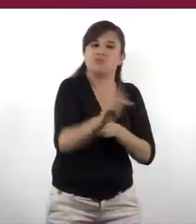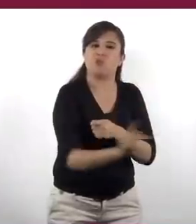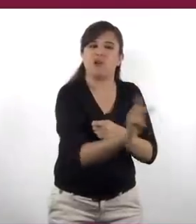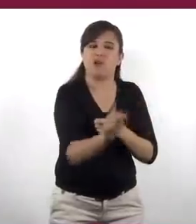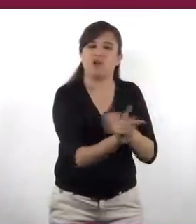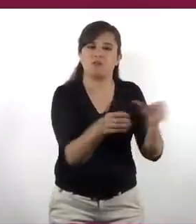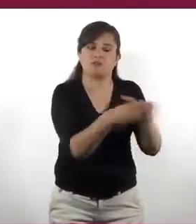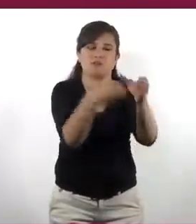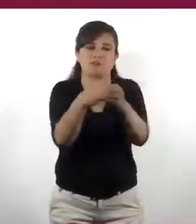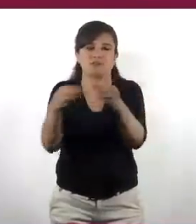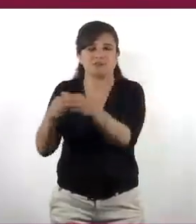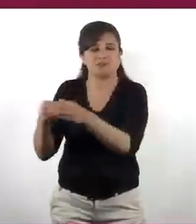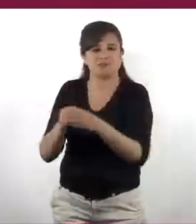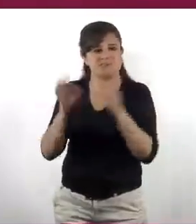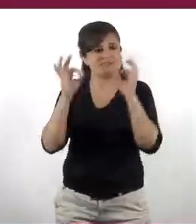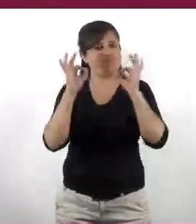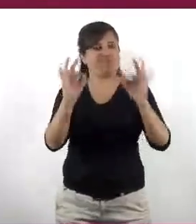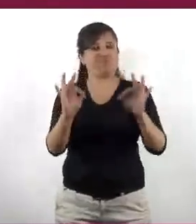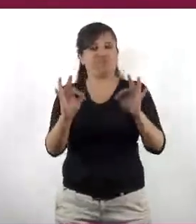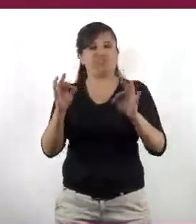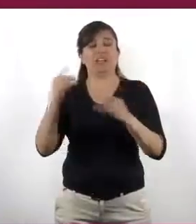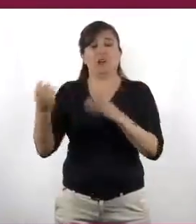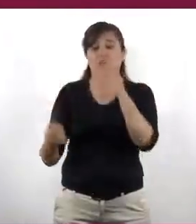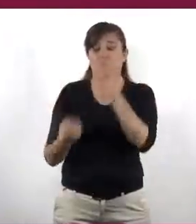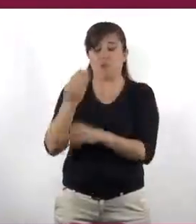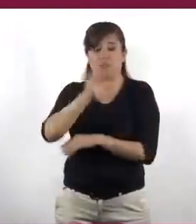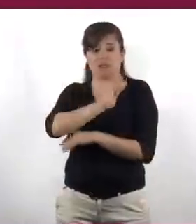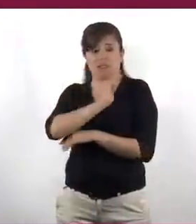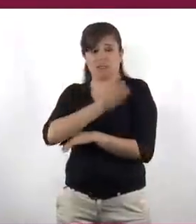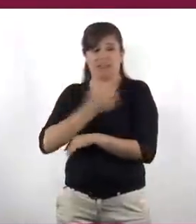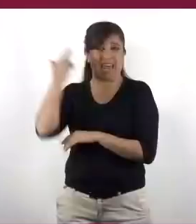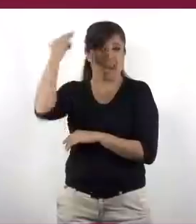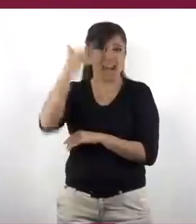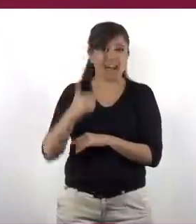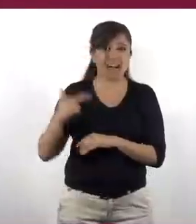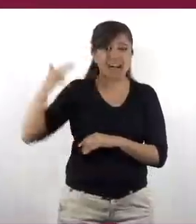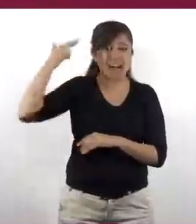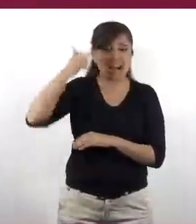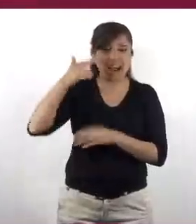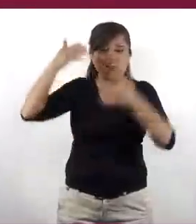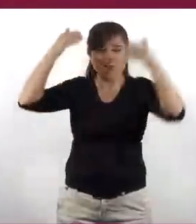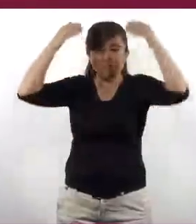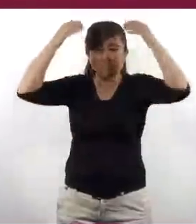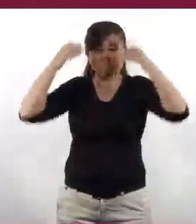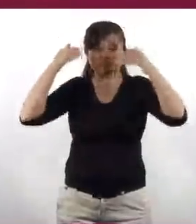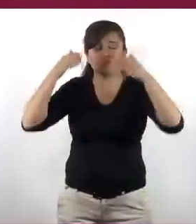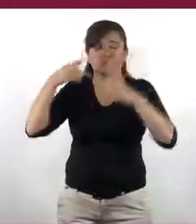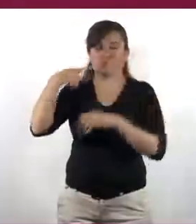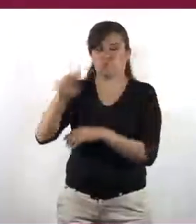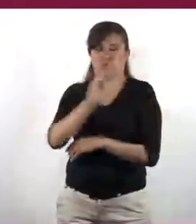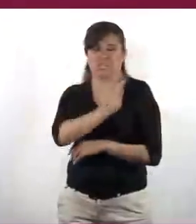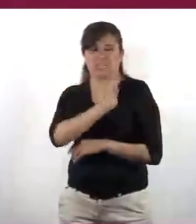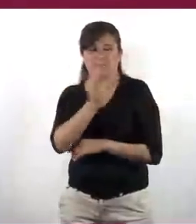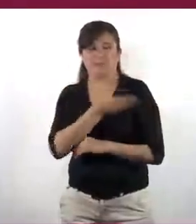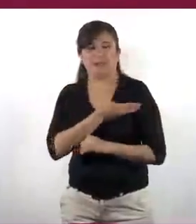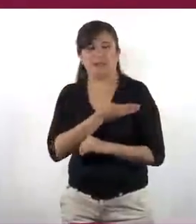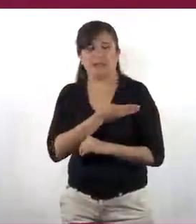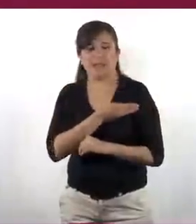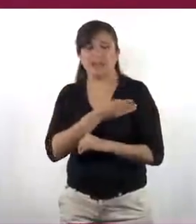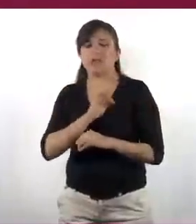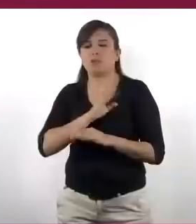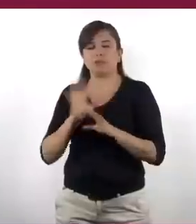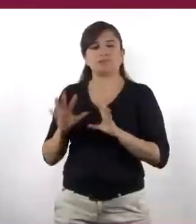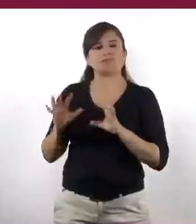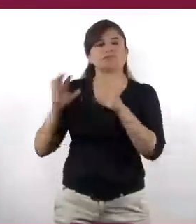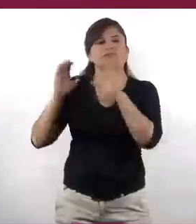real y efectivo, y a que la Nueva España, que era un reino más de la corona española, alcanzara